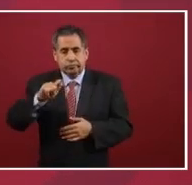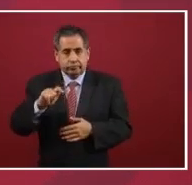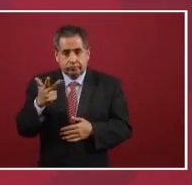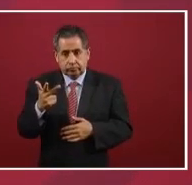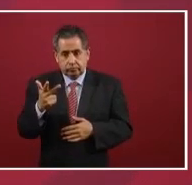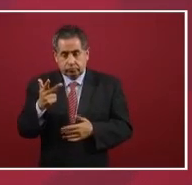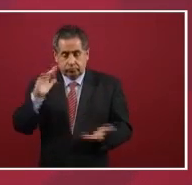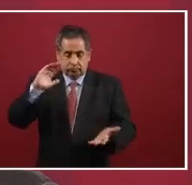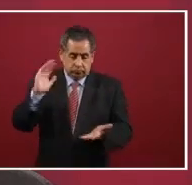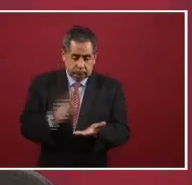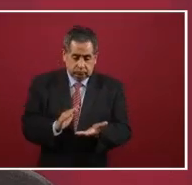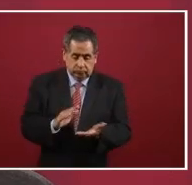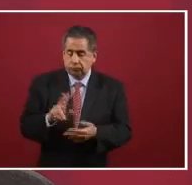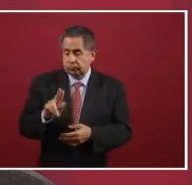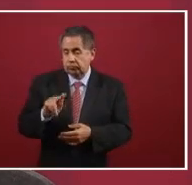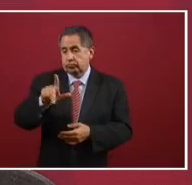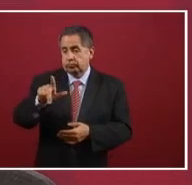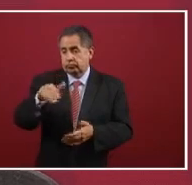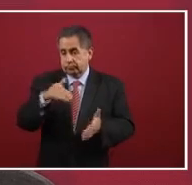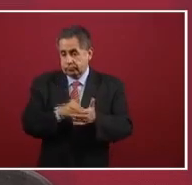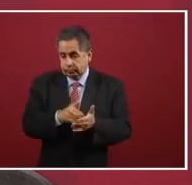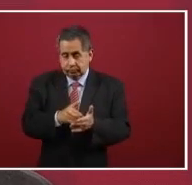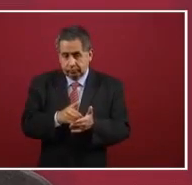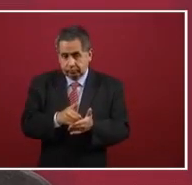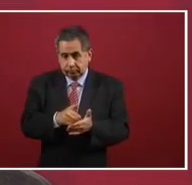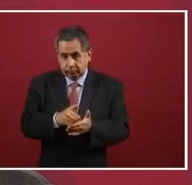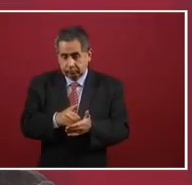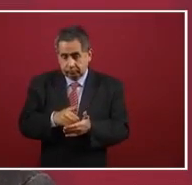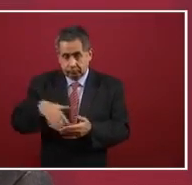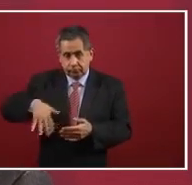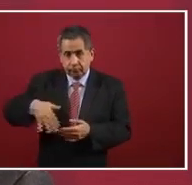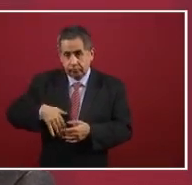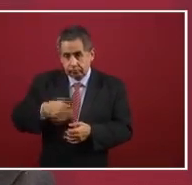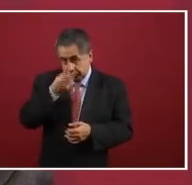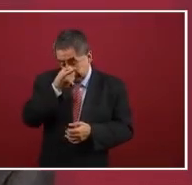144.278 a 87.000 que menciono,